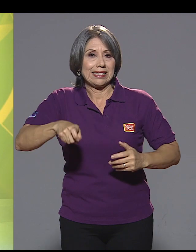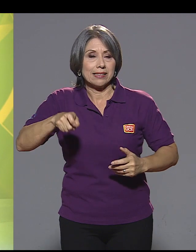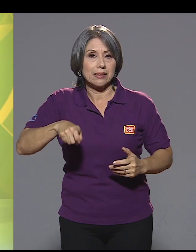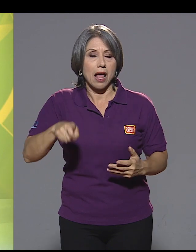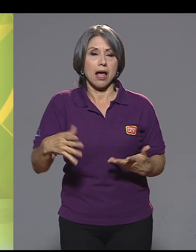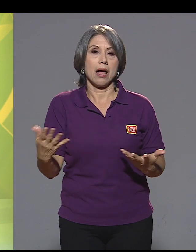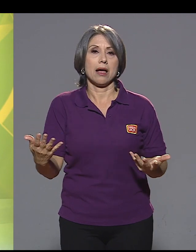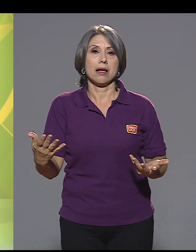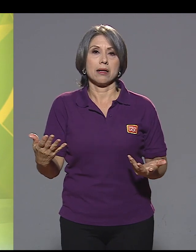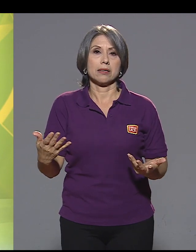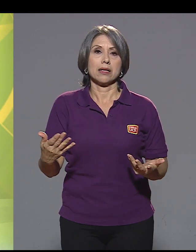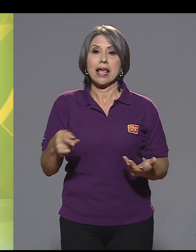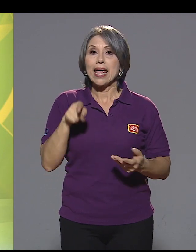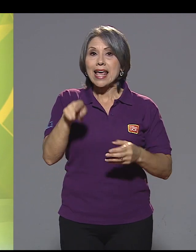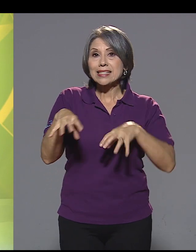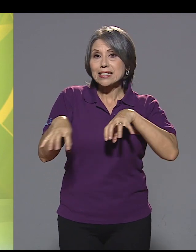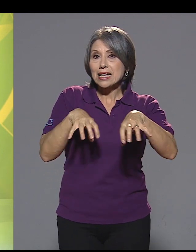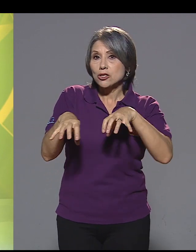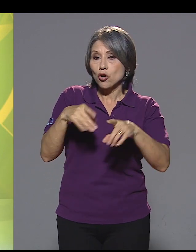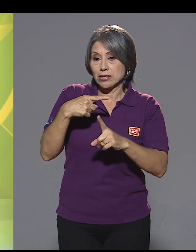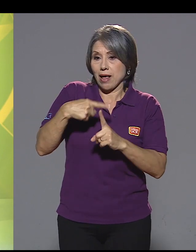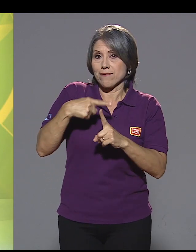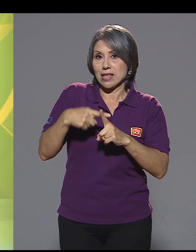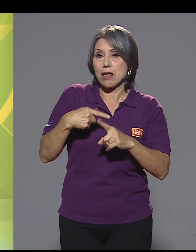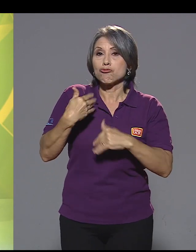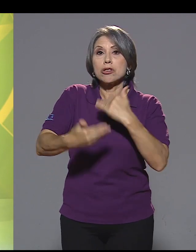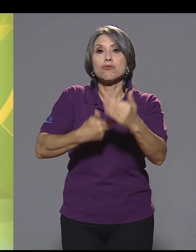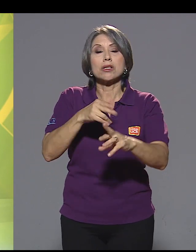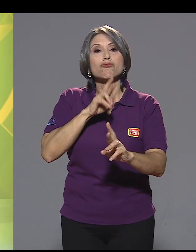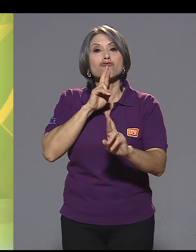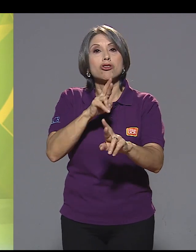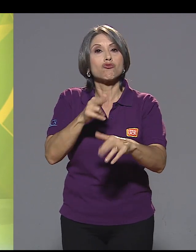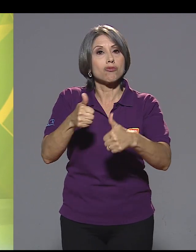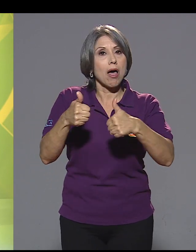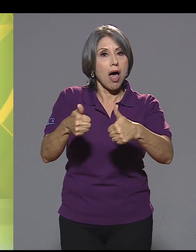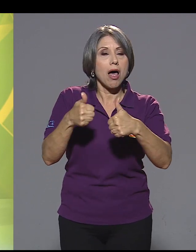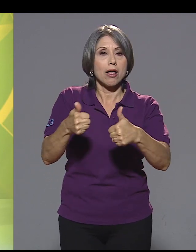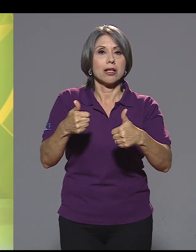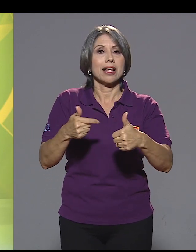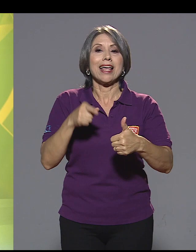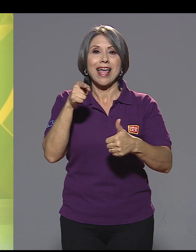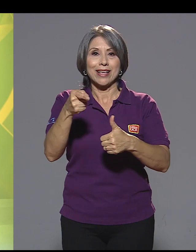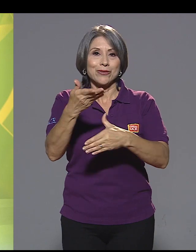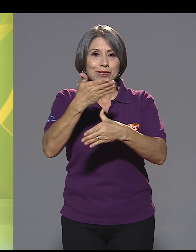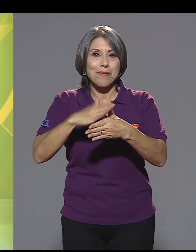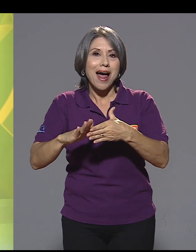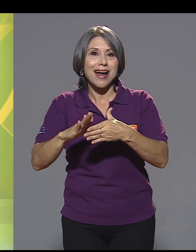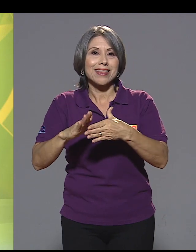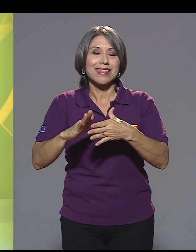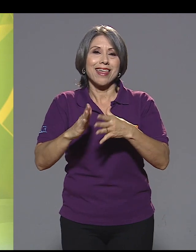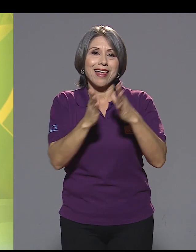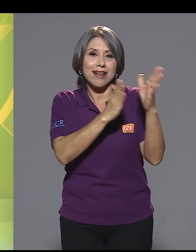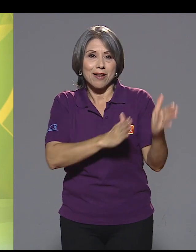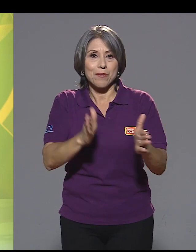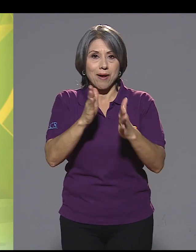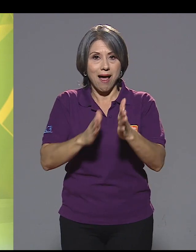¿verdad?, necesarias, y que esas acciones afirmativas tengan fruto, y que es parte de este